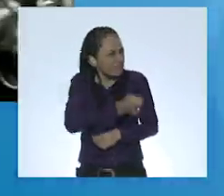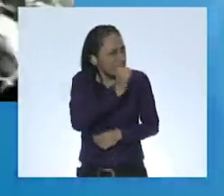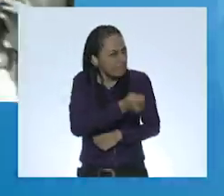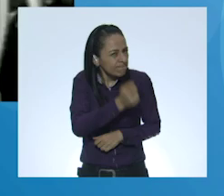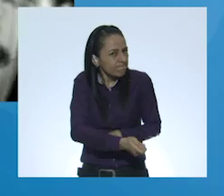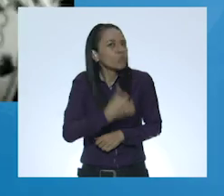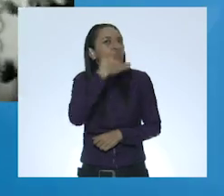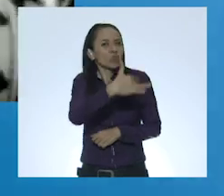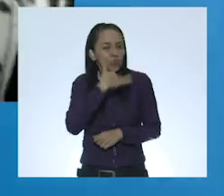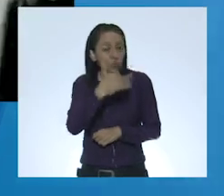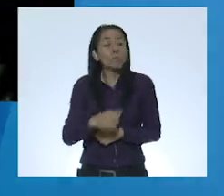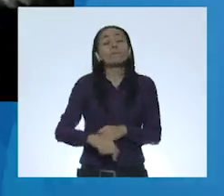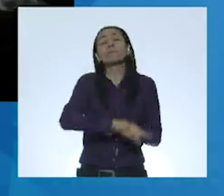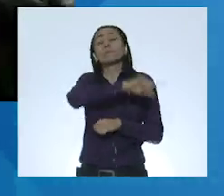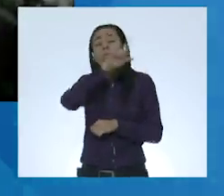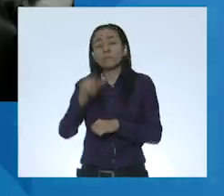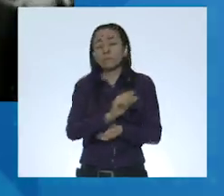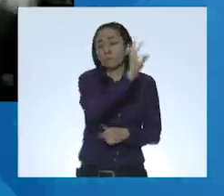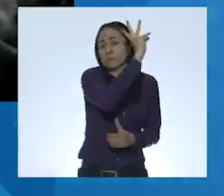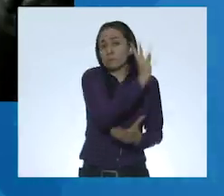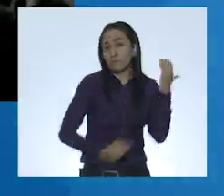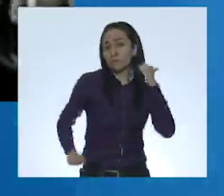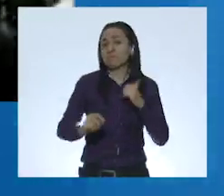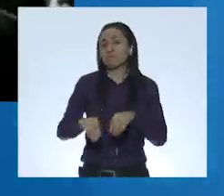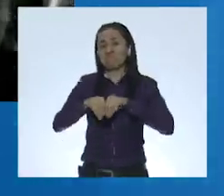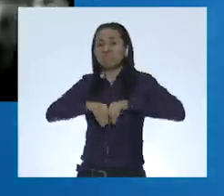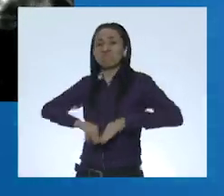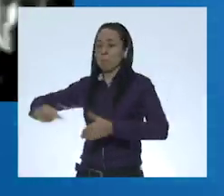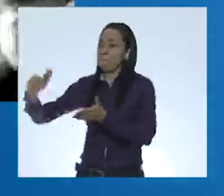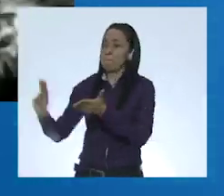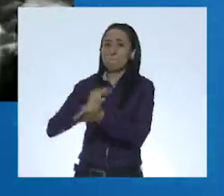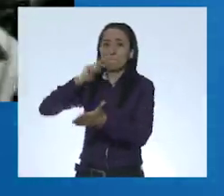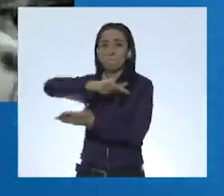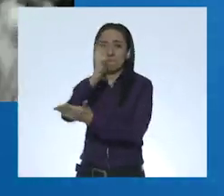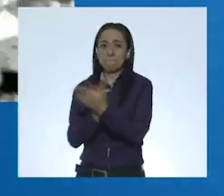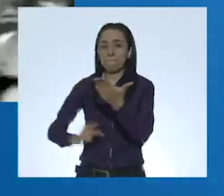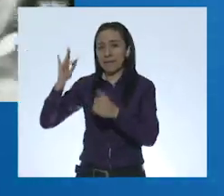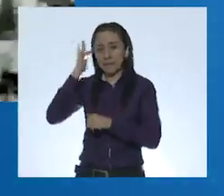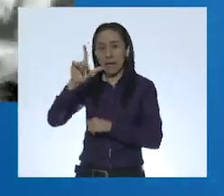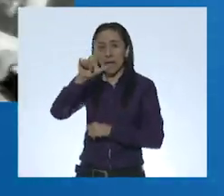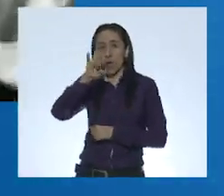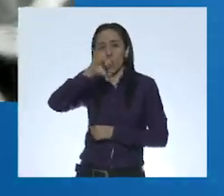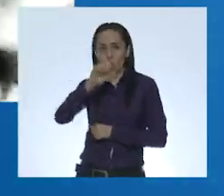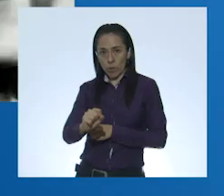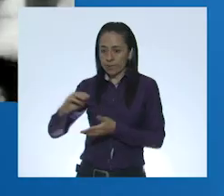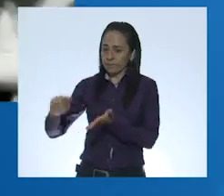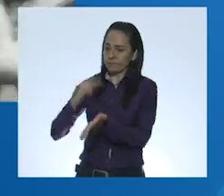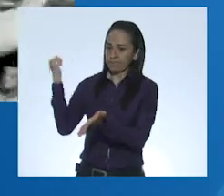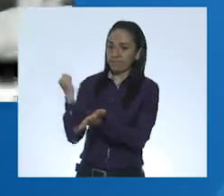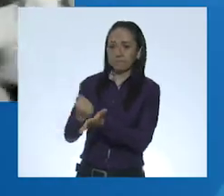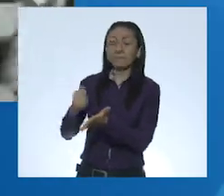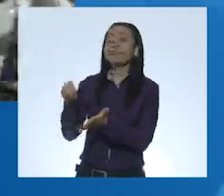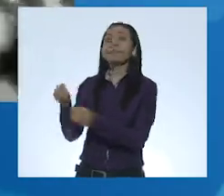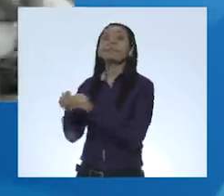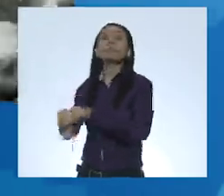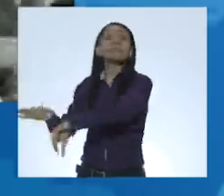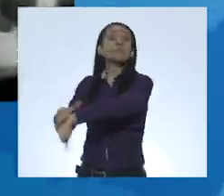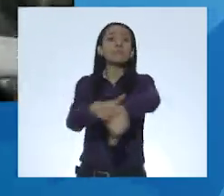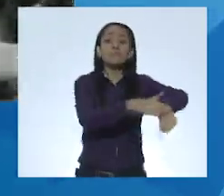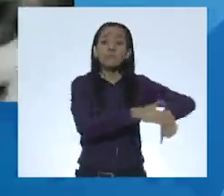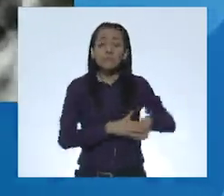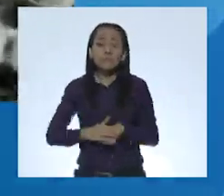logró fugarse y lanzó el Plan de San Luis, en el que llamaba a un levantamiento armado el 20 de noviembre